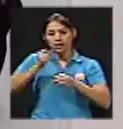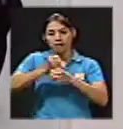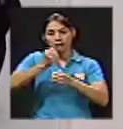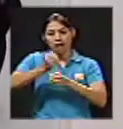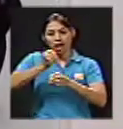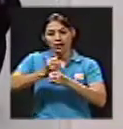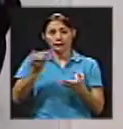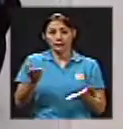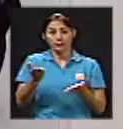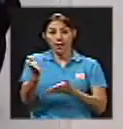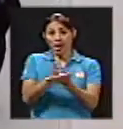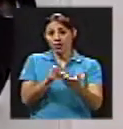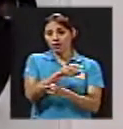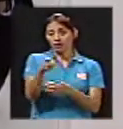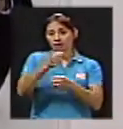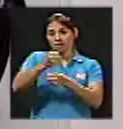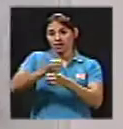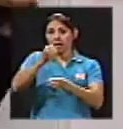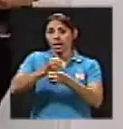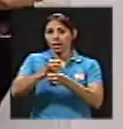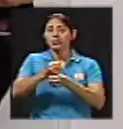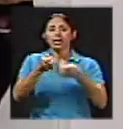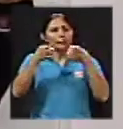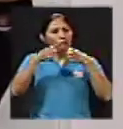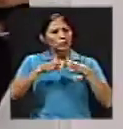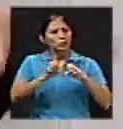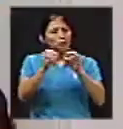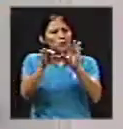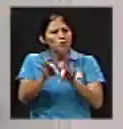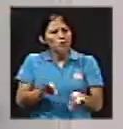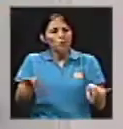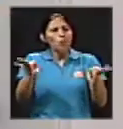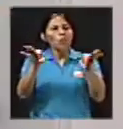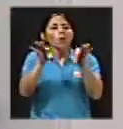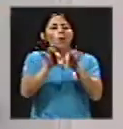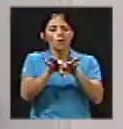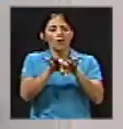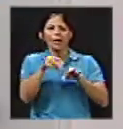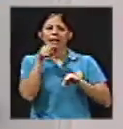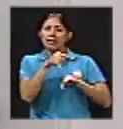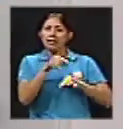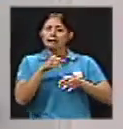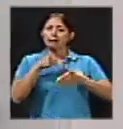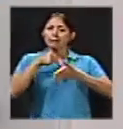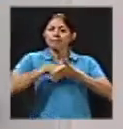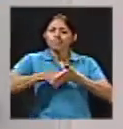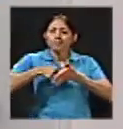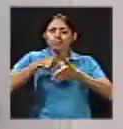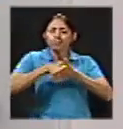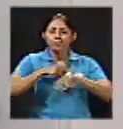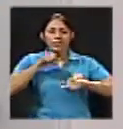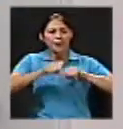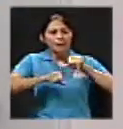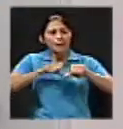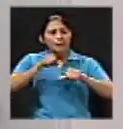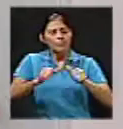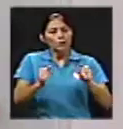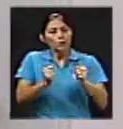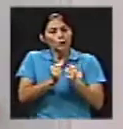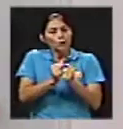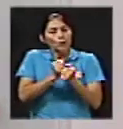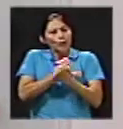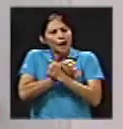en algunas de ellas estratégicas, muy importantes, y lo ha hecho con empeño, con cariño, con